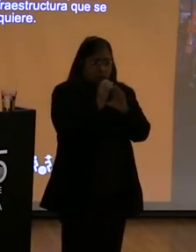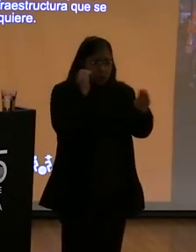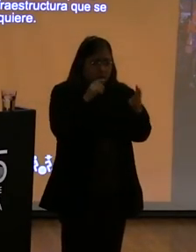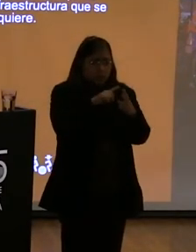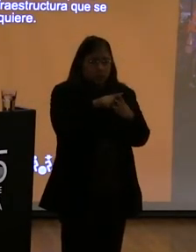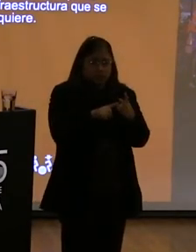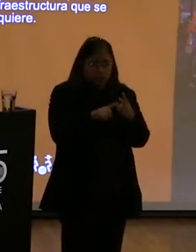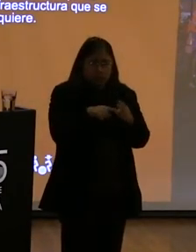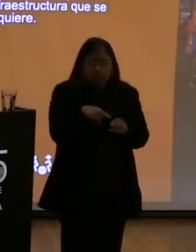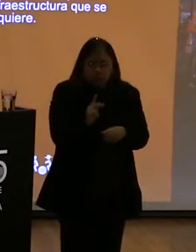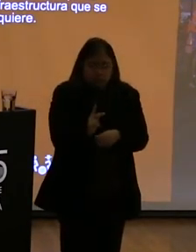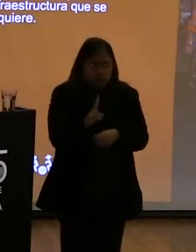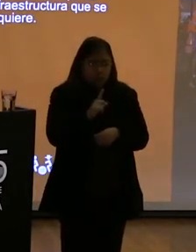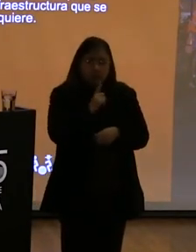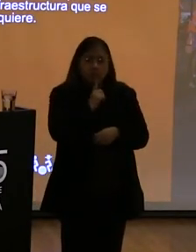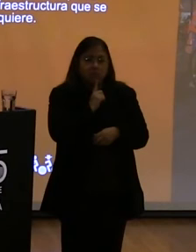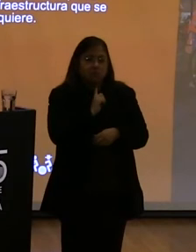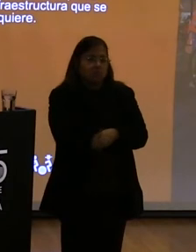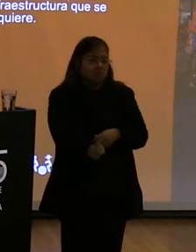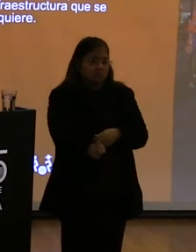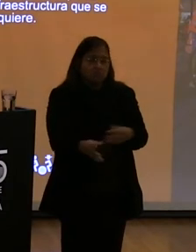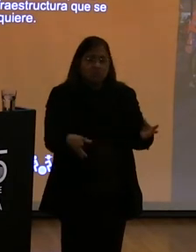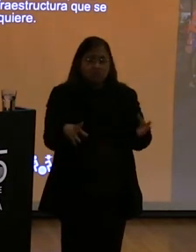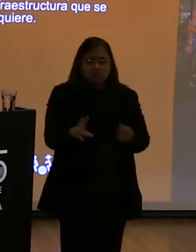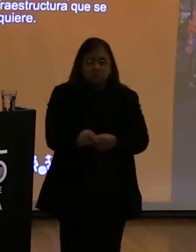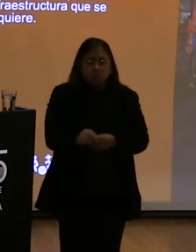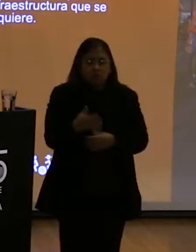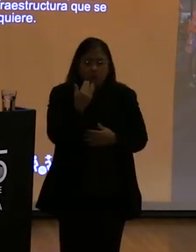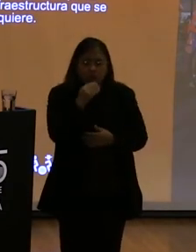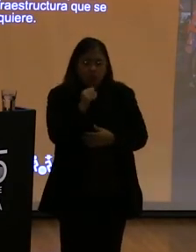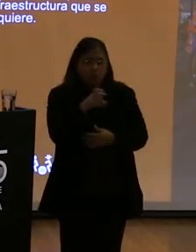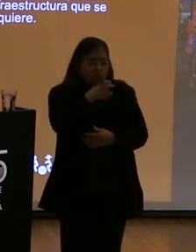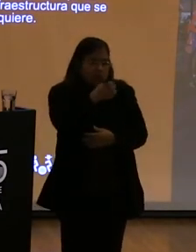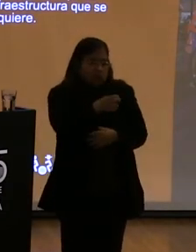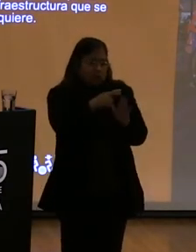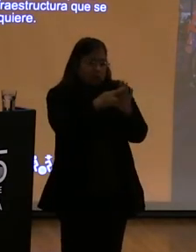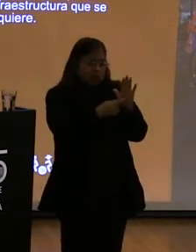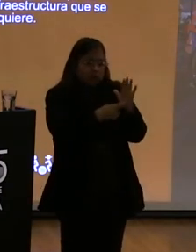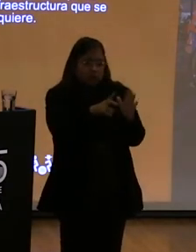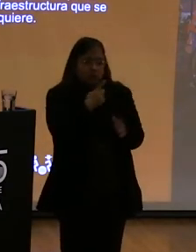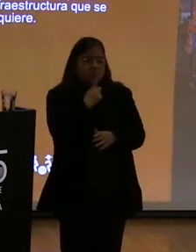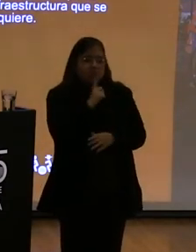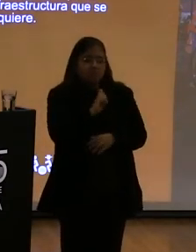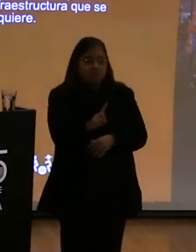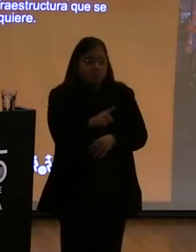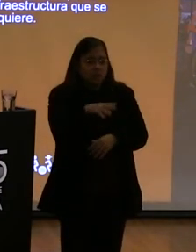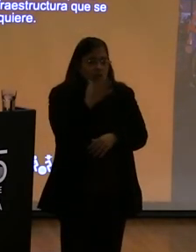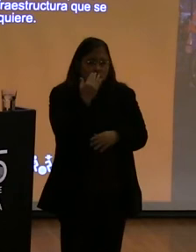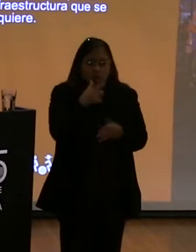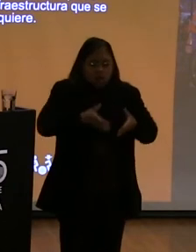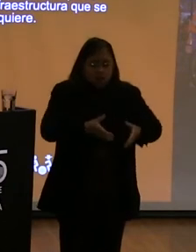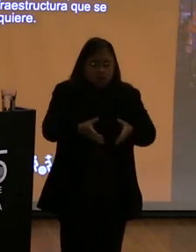la realidad es que eso es papel muerto porque no hay aplicación de ese reglamento y tampoco está una ley de movilidad que